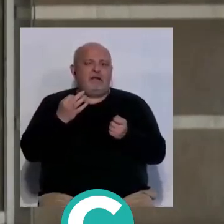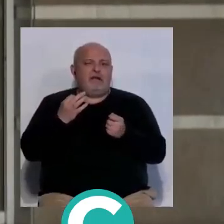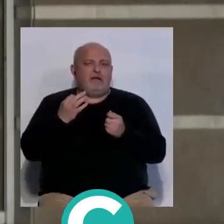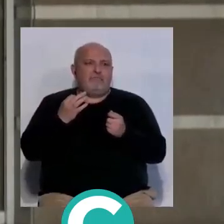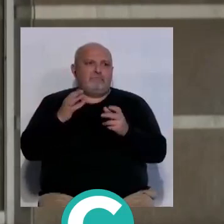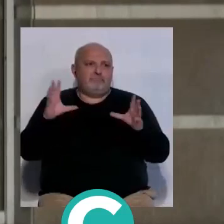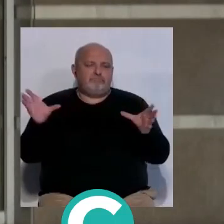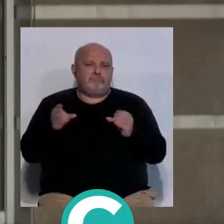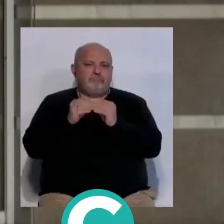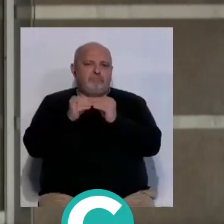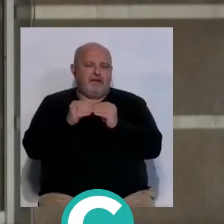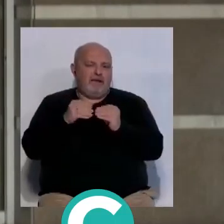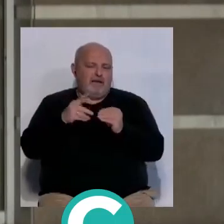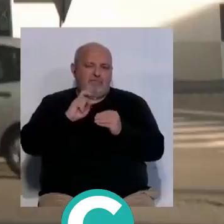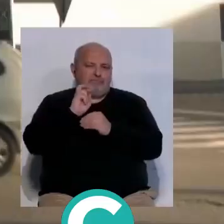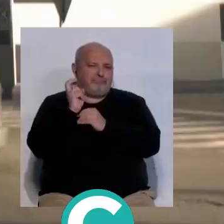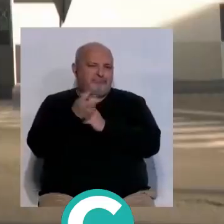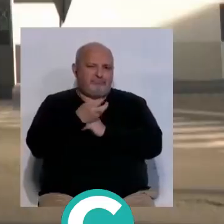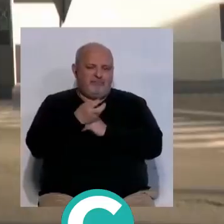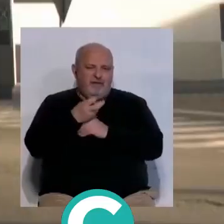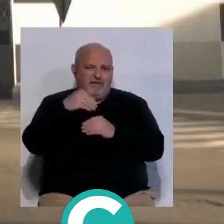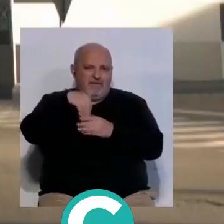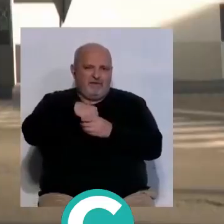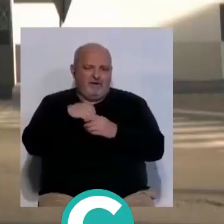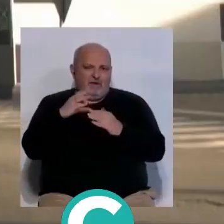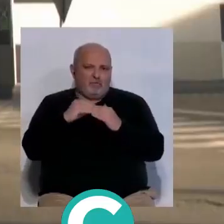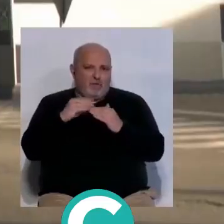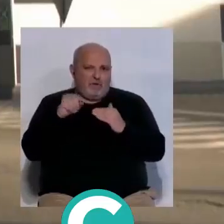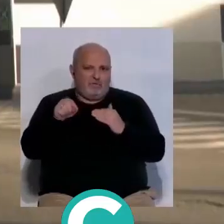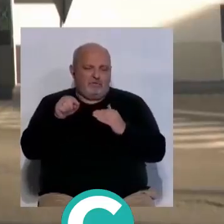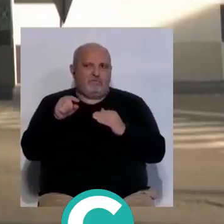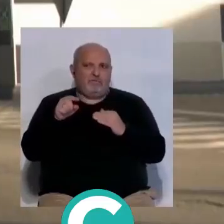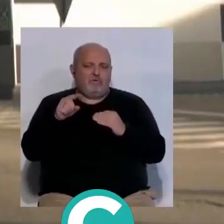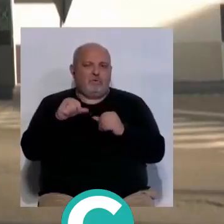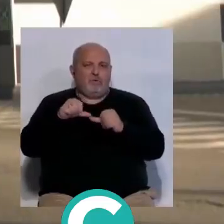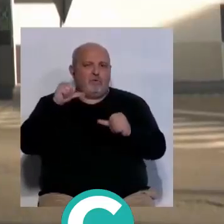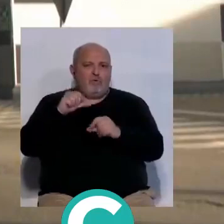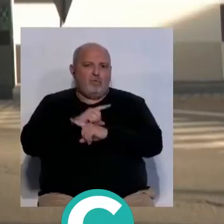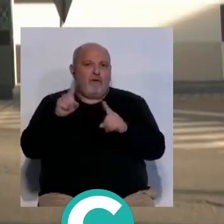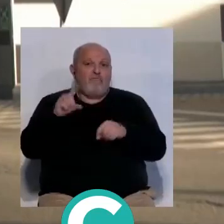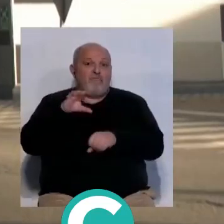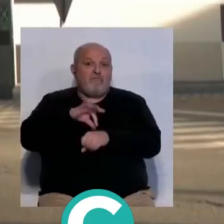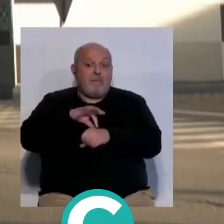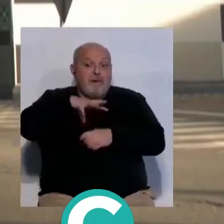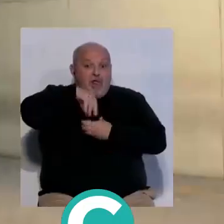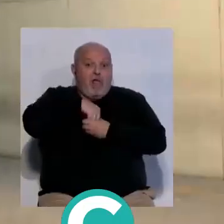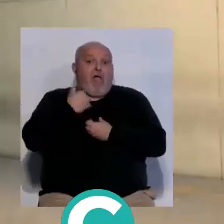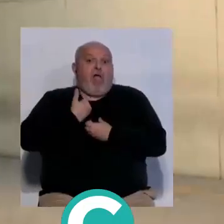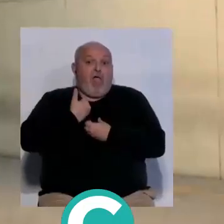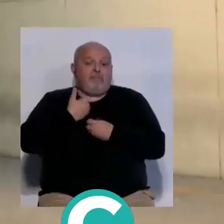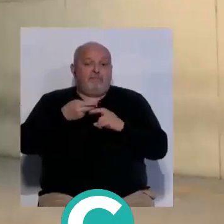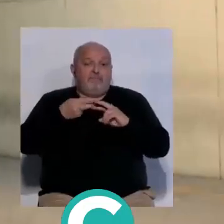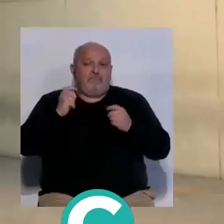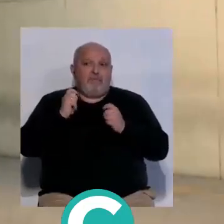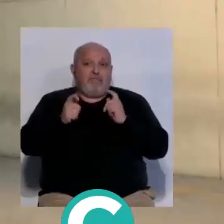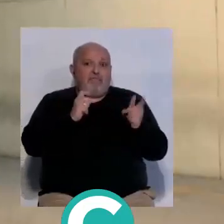estrategia de manejo multidisciplinar del paciente o de la persona que no es enferma, pero que tiene esta susceptibilidad. Entonces,